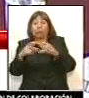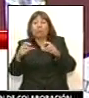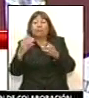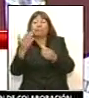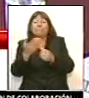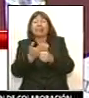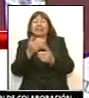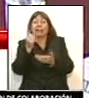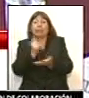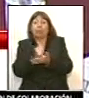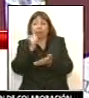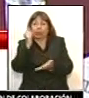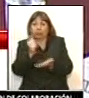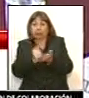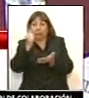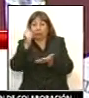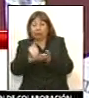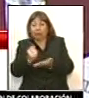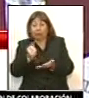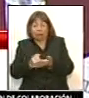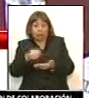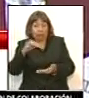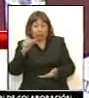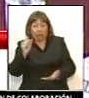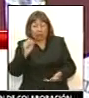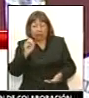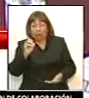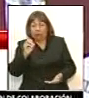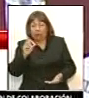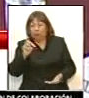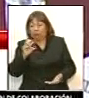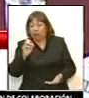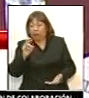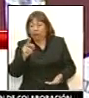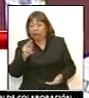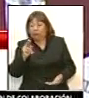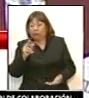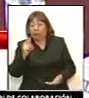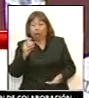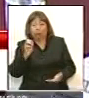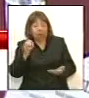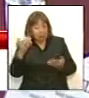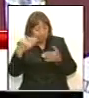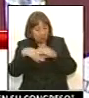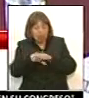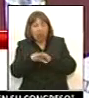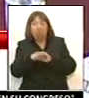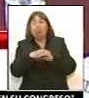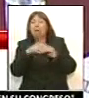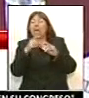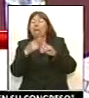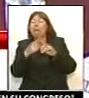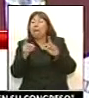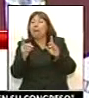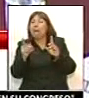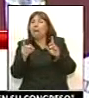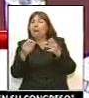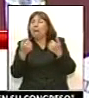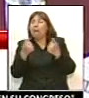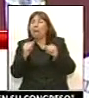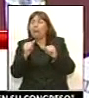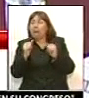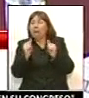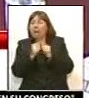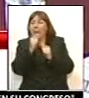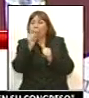tiene unas reglas que evita que haya la entrada, por ejemplo, de, en la medida de lo posible, de